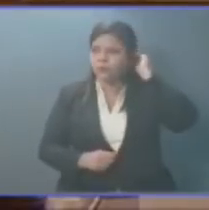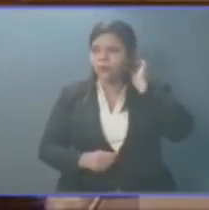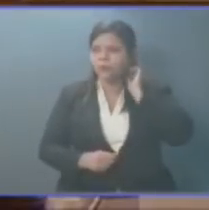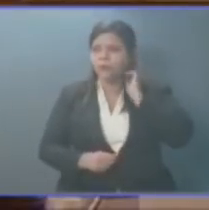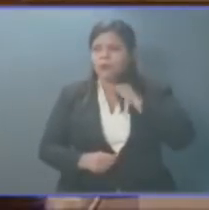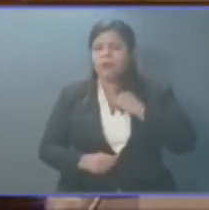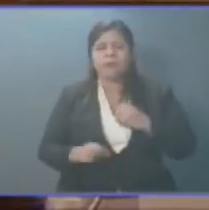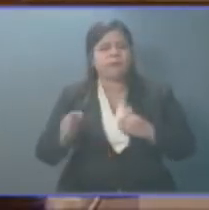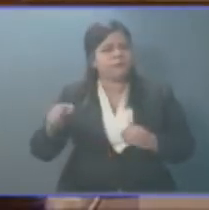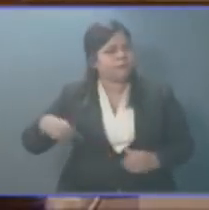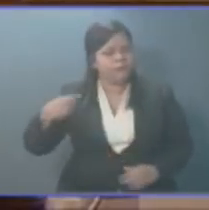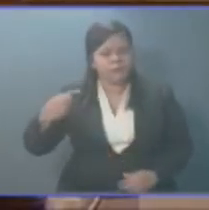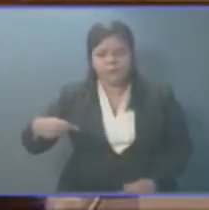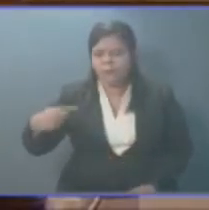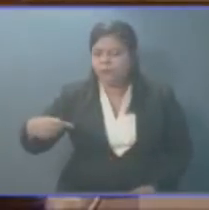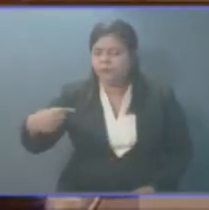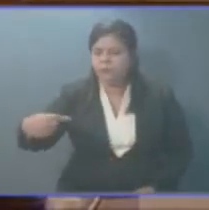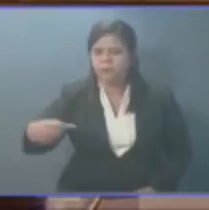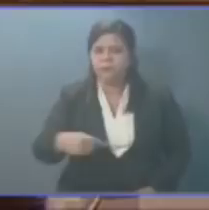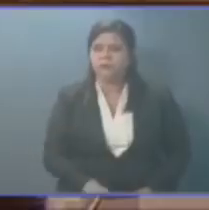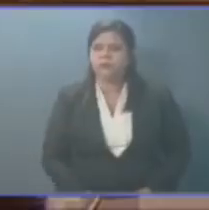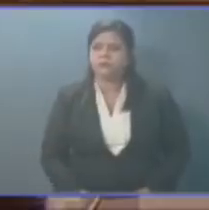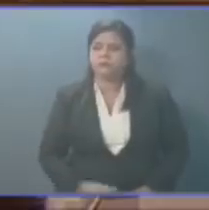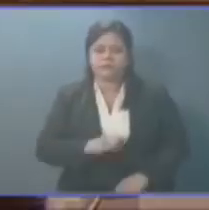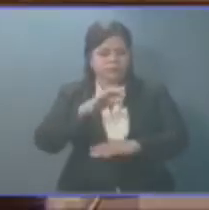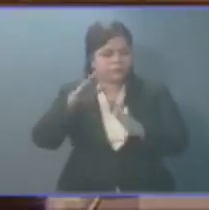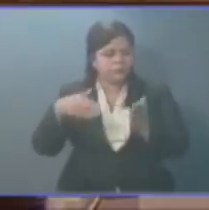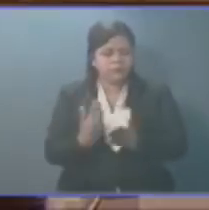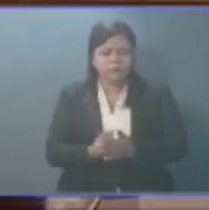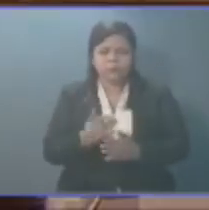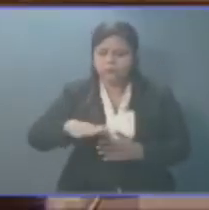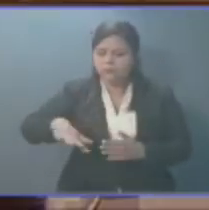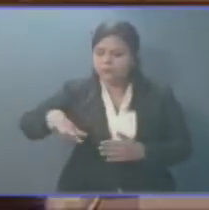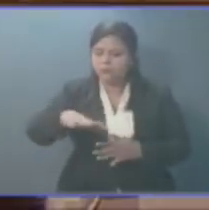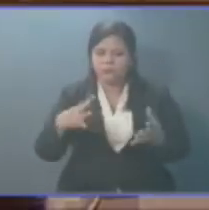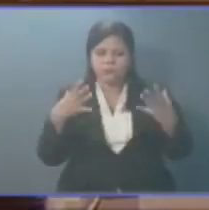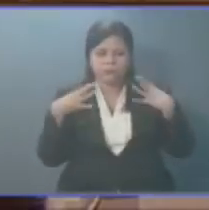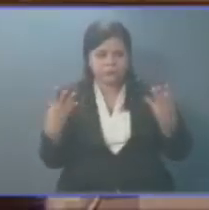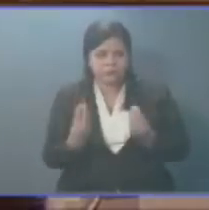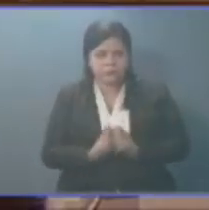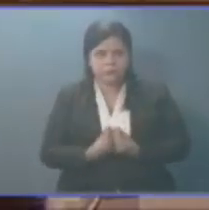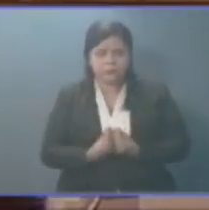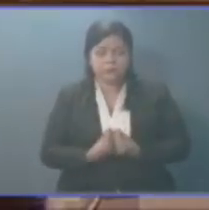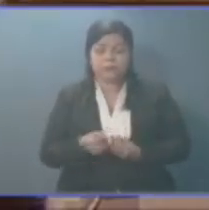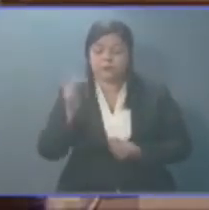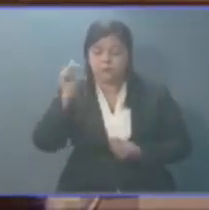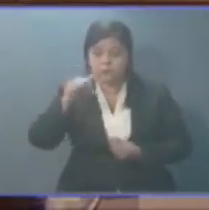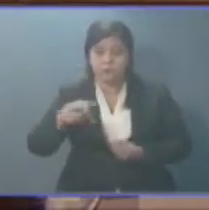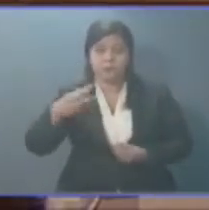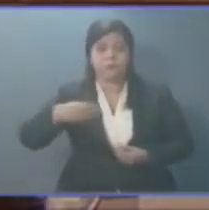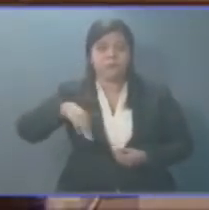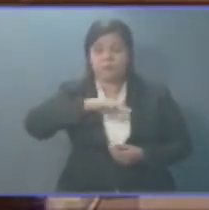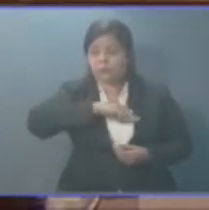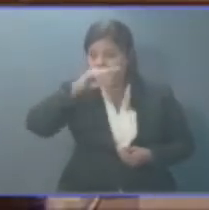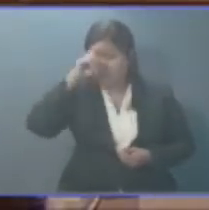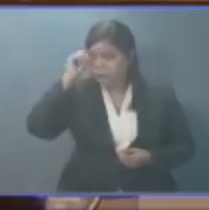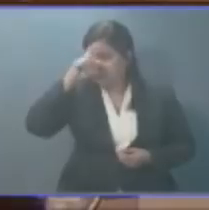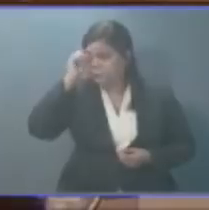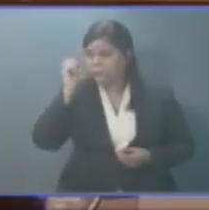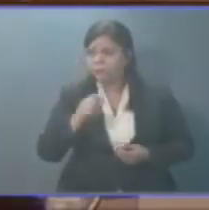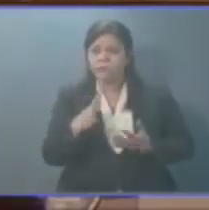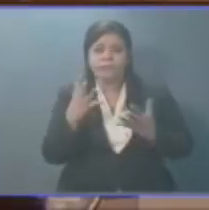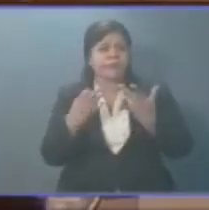de forma permanente con todos los sectores de la sociedad. Este Ministerio de Trabajo no